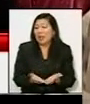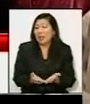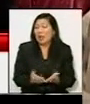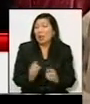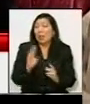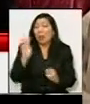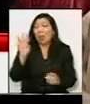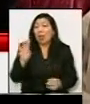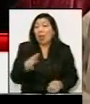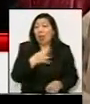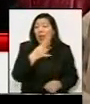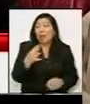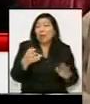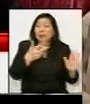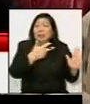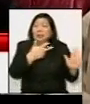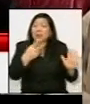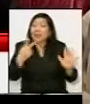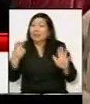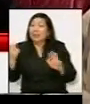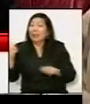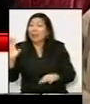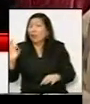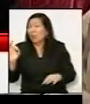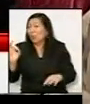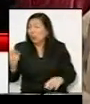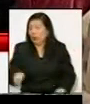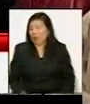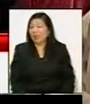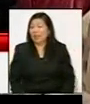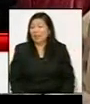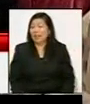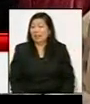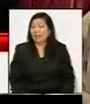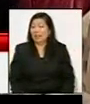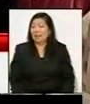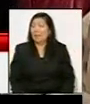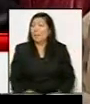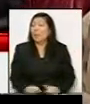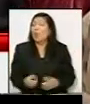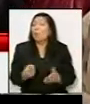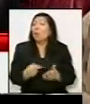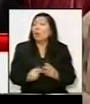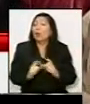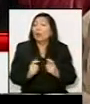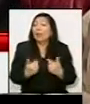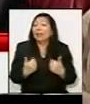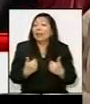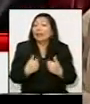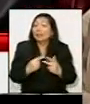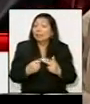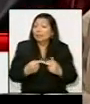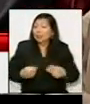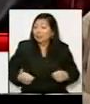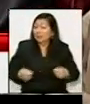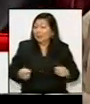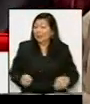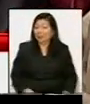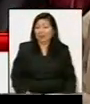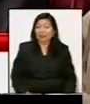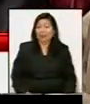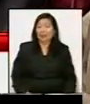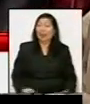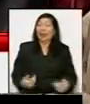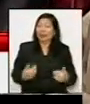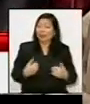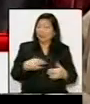inglaterra en donde son los 750 en la cámara común en la cámara de los comunes pero porque los parlamentarios tienen iniciativa de gasto que era algo que